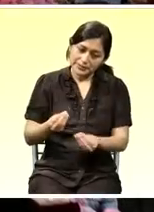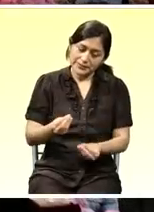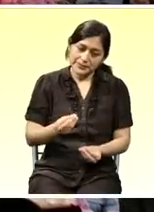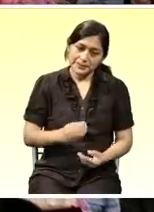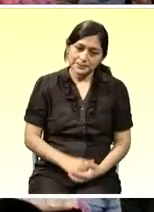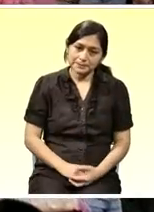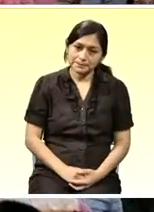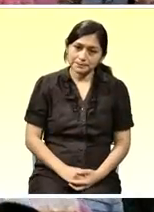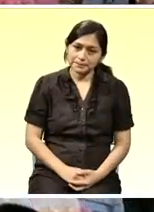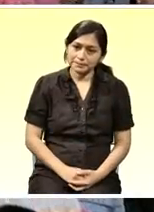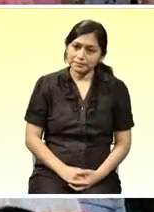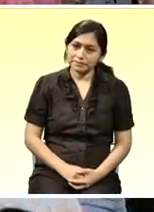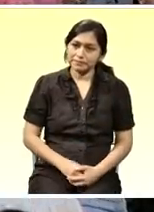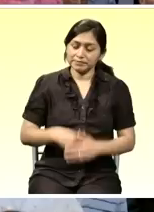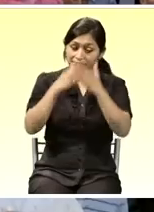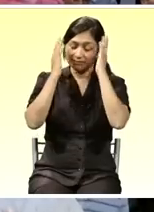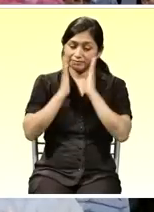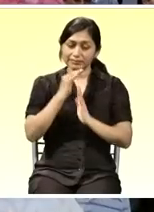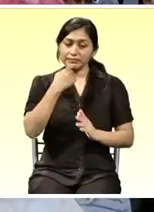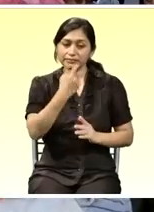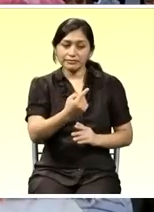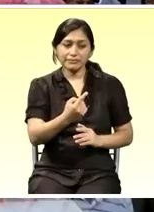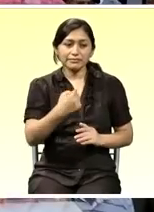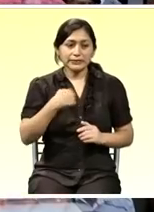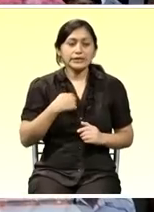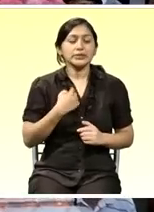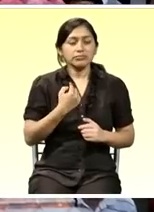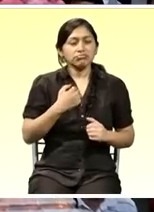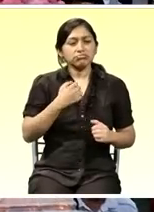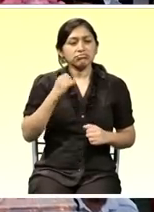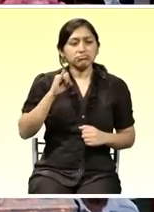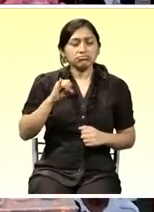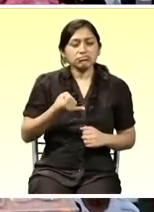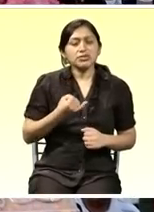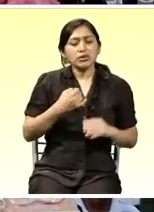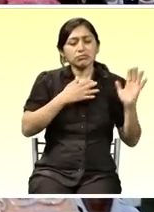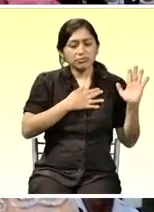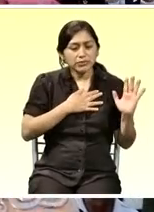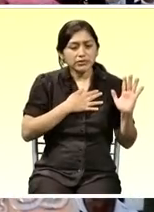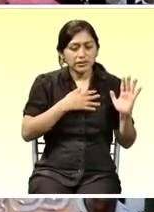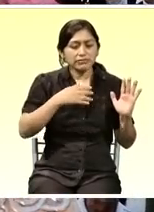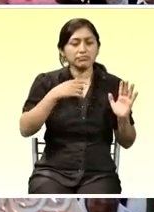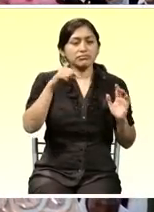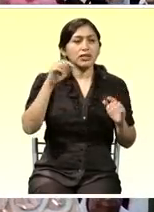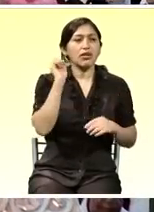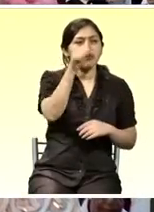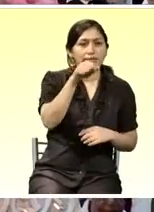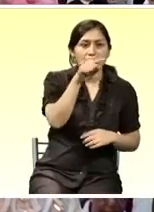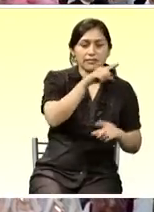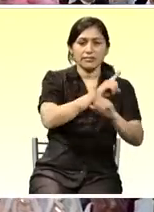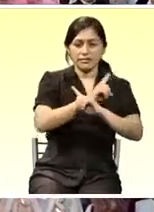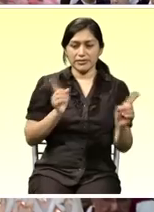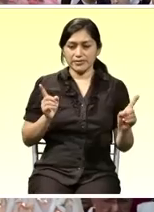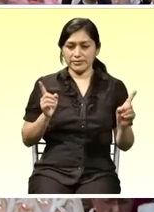su remedio. Yo por fiadora salgo en este empeño y a mi cuenta corre no más ofenderos.